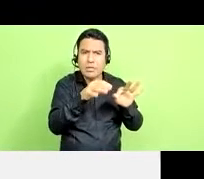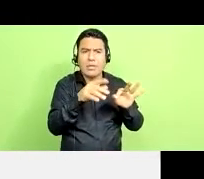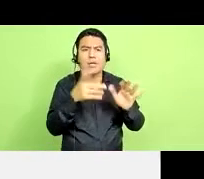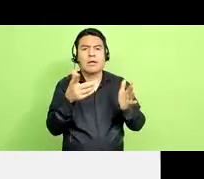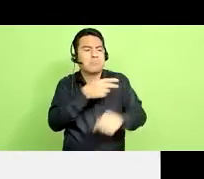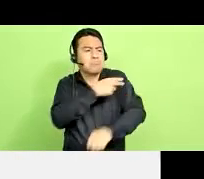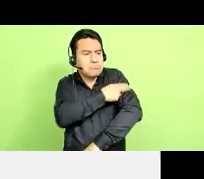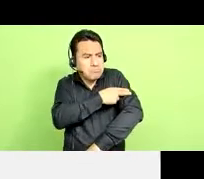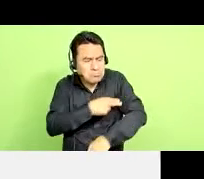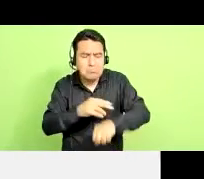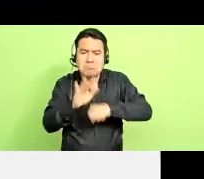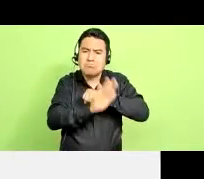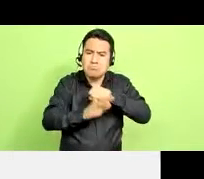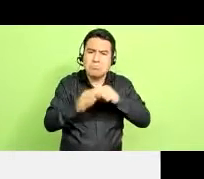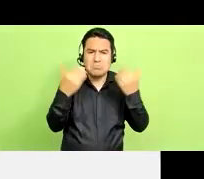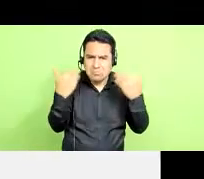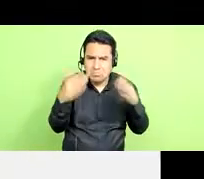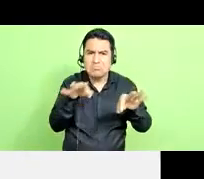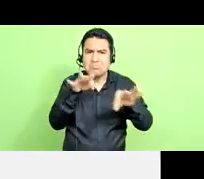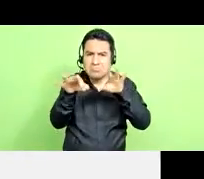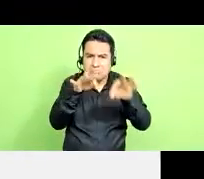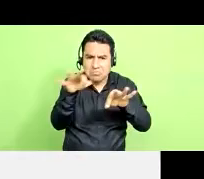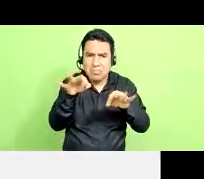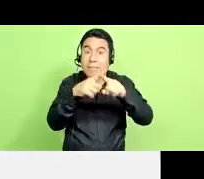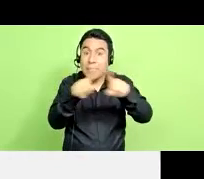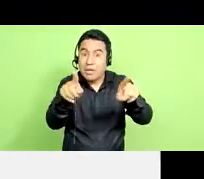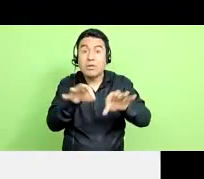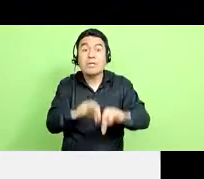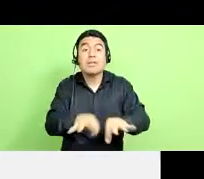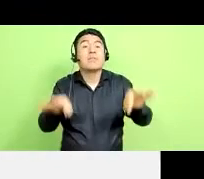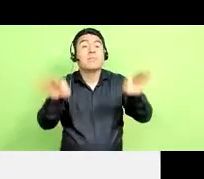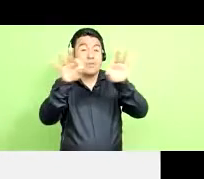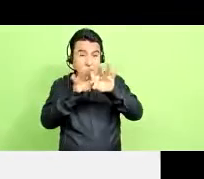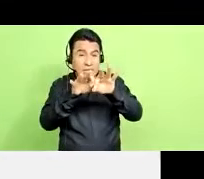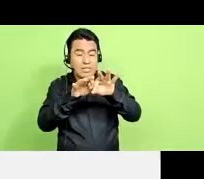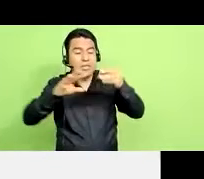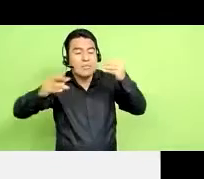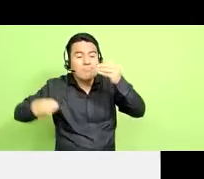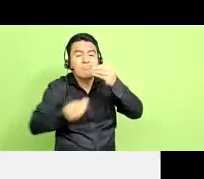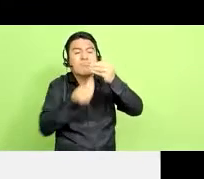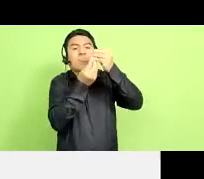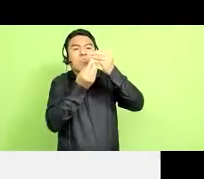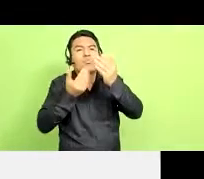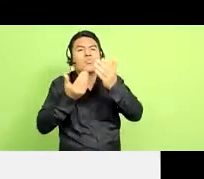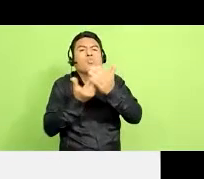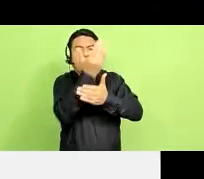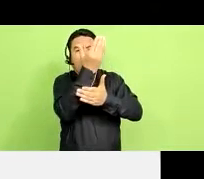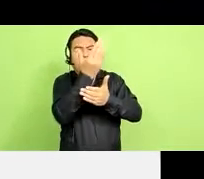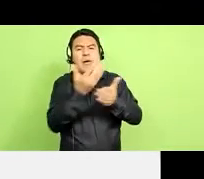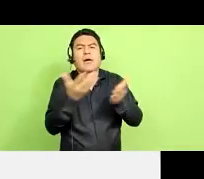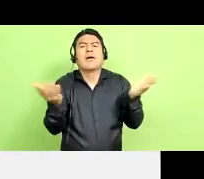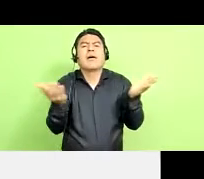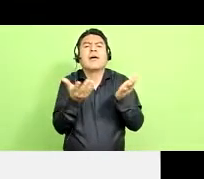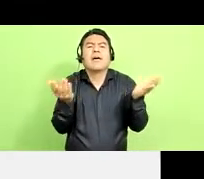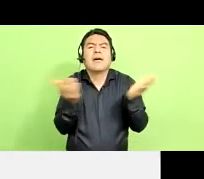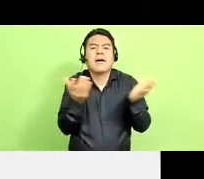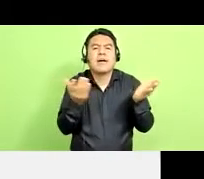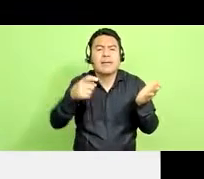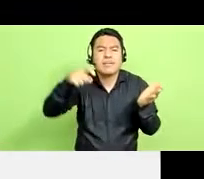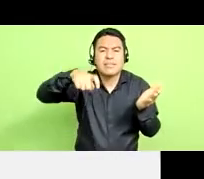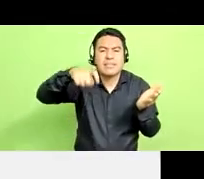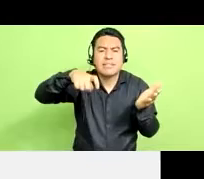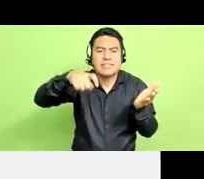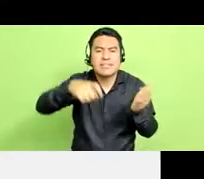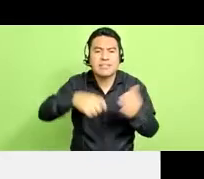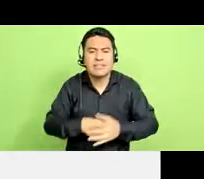sin embargo es importante colocar un capítulo nuevo dentro de esta norma porque es mucho más específico de orientar